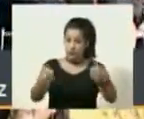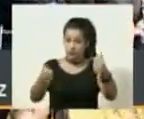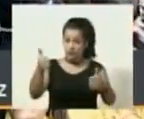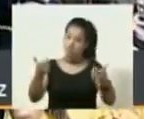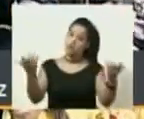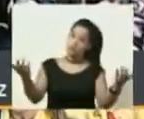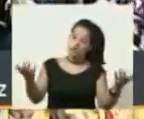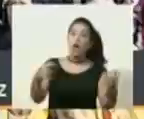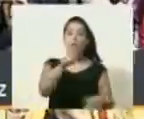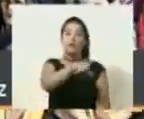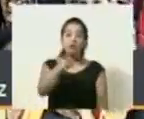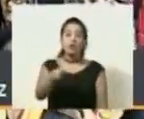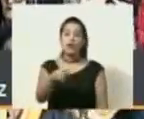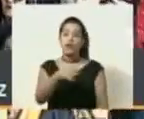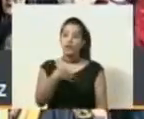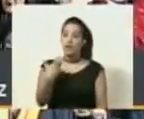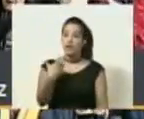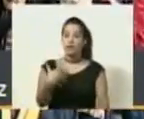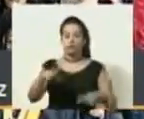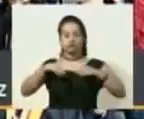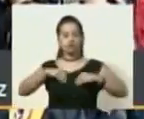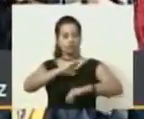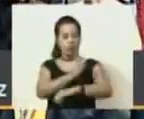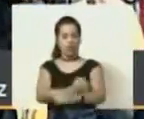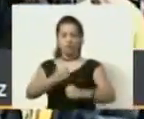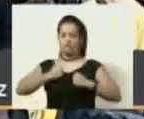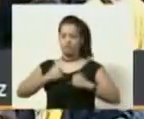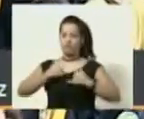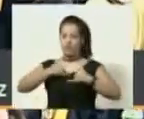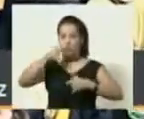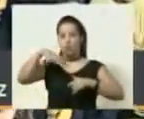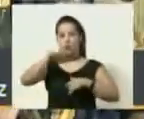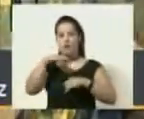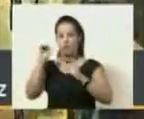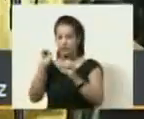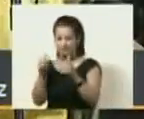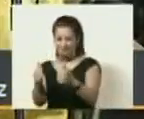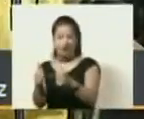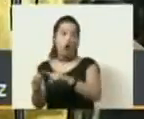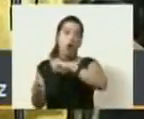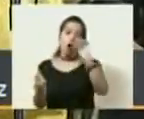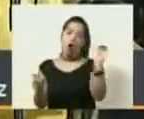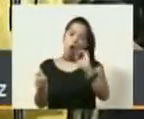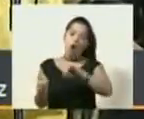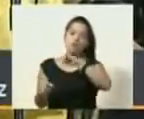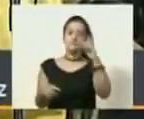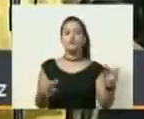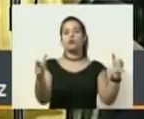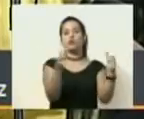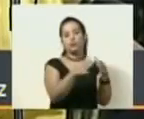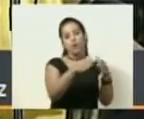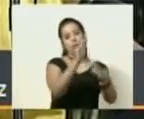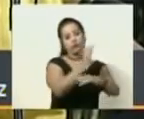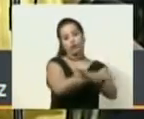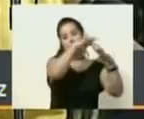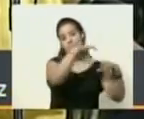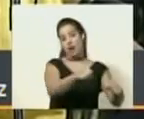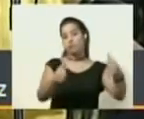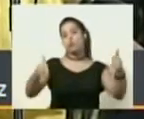Si el pueblo va a seguir siendo poder y gobierno, o el poder lo toma la oligarquía y el imperialismo.